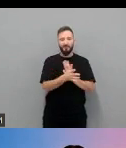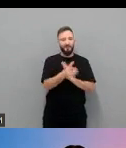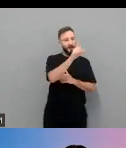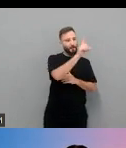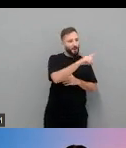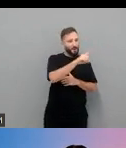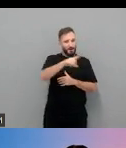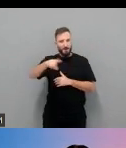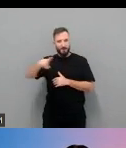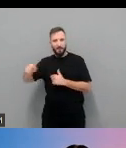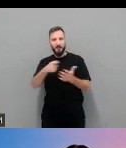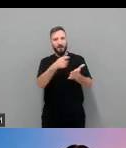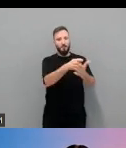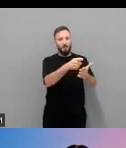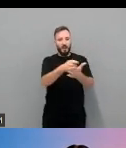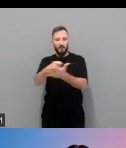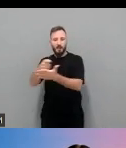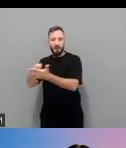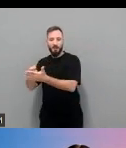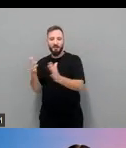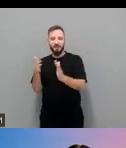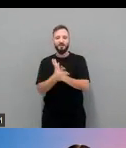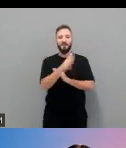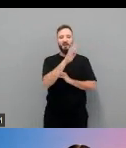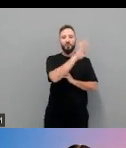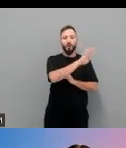mensualmente. 453